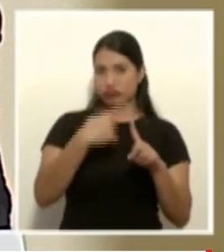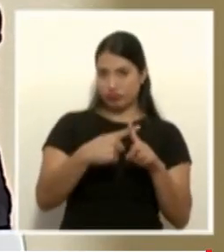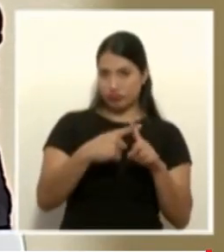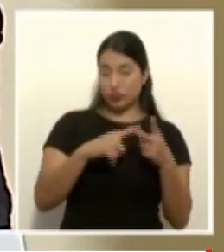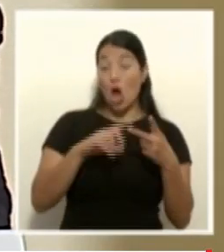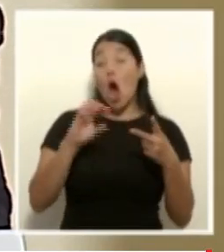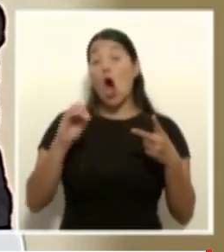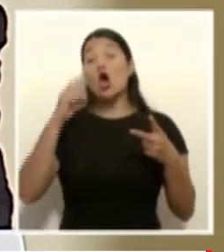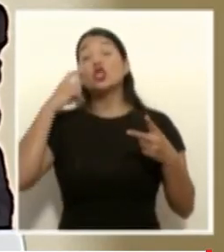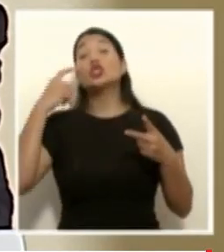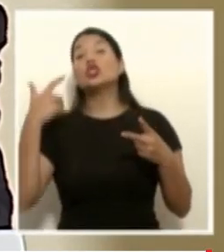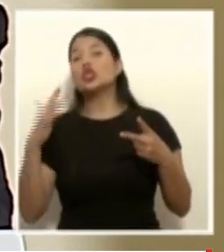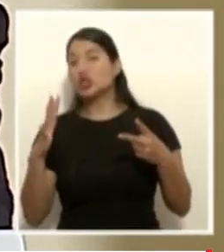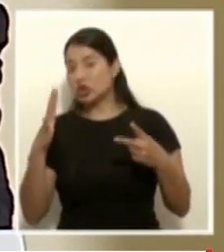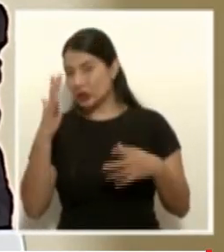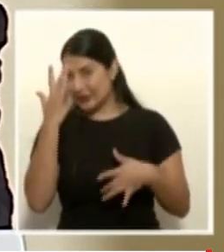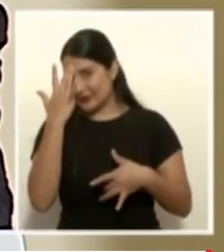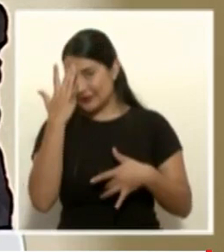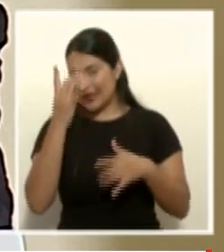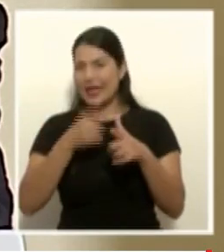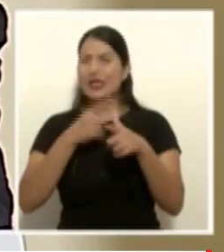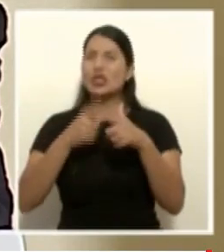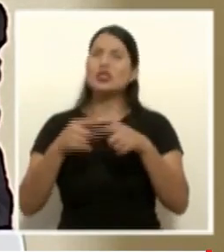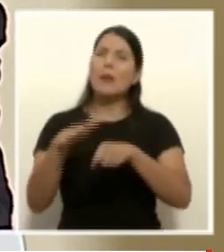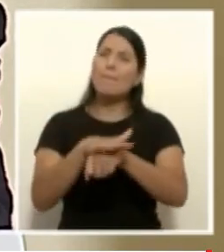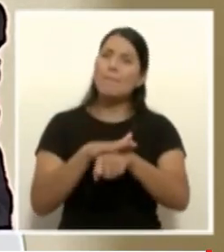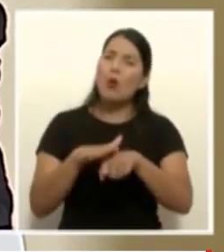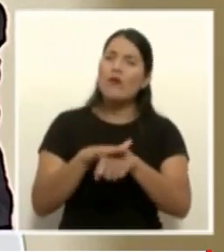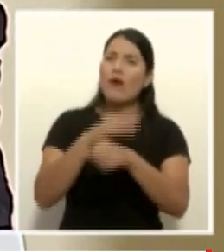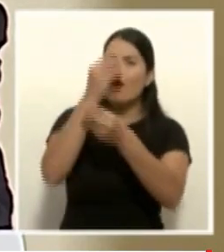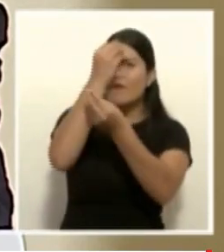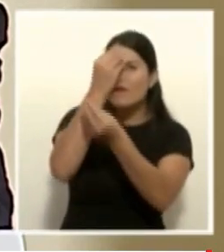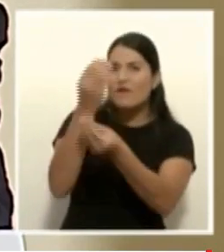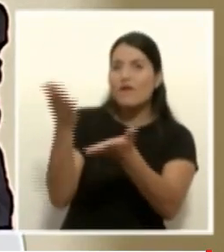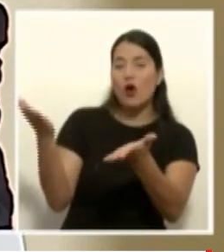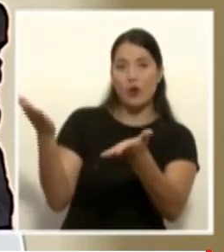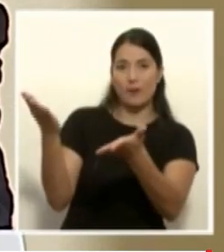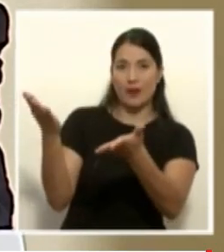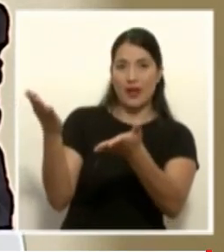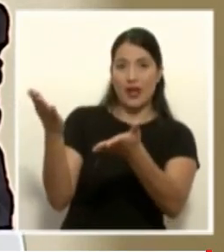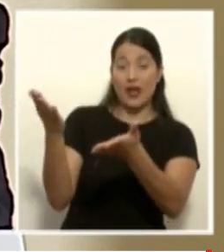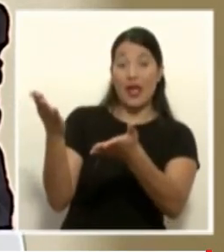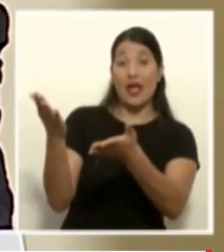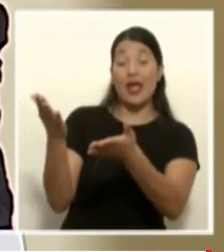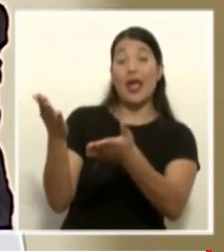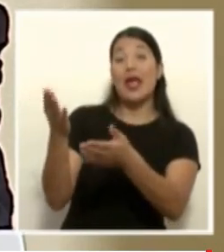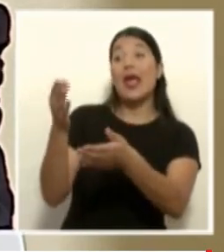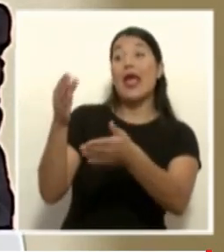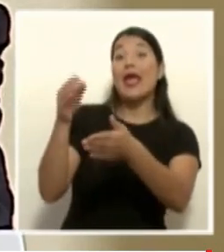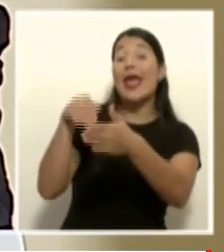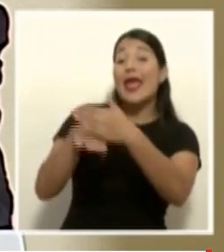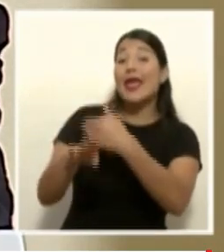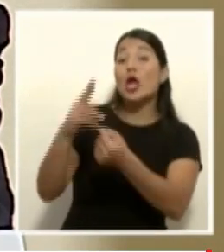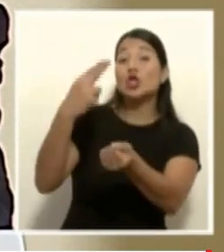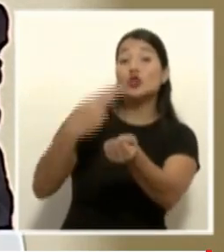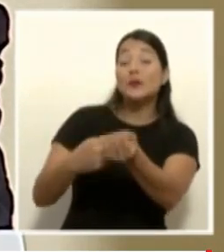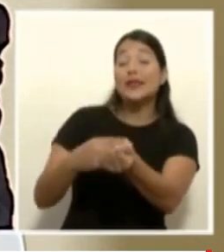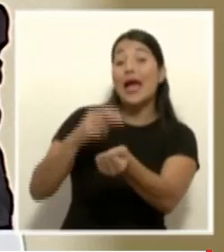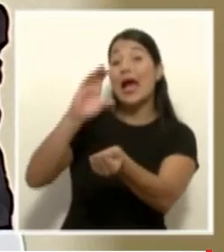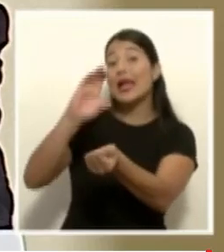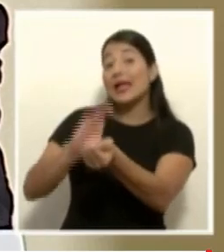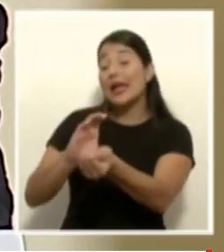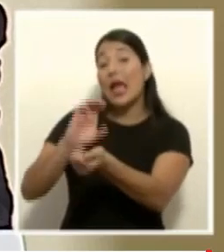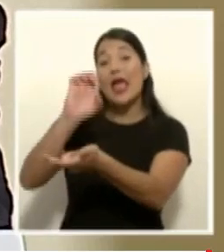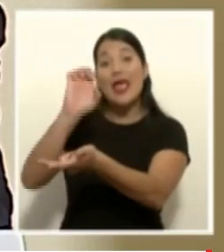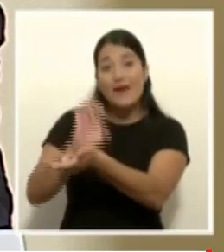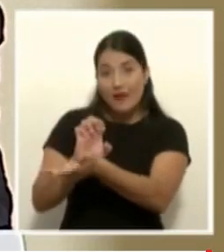que son positivos, por favor infórmele al personal en el hospital o en el área de salud o en el EVAIS, donde